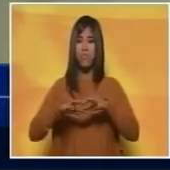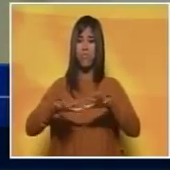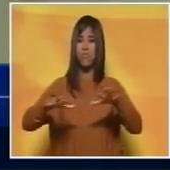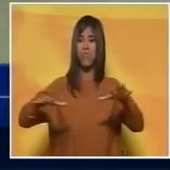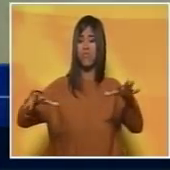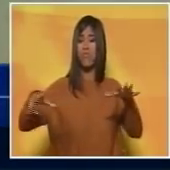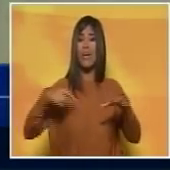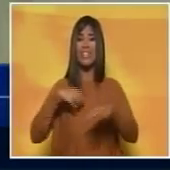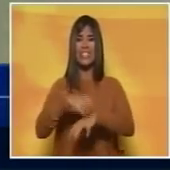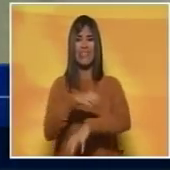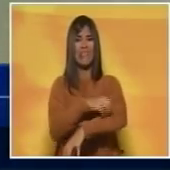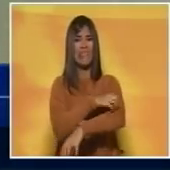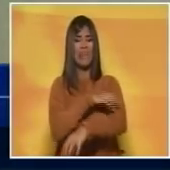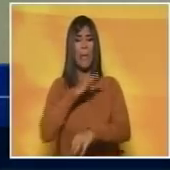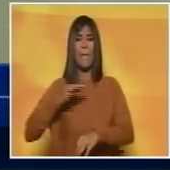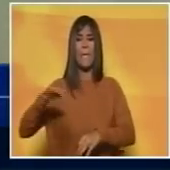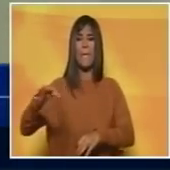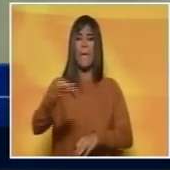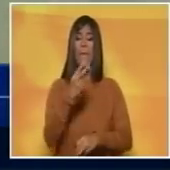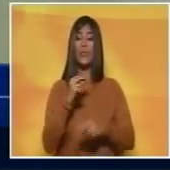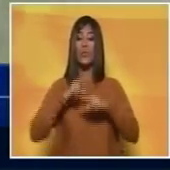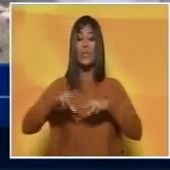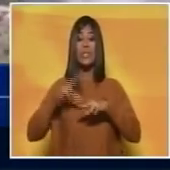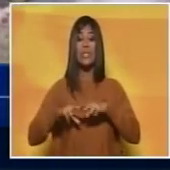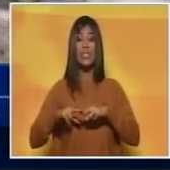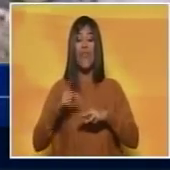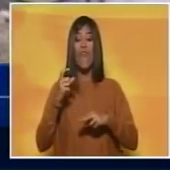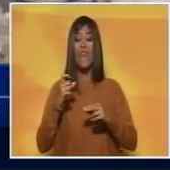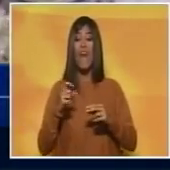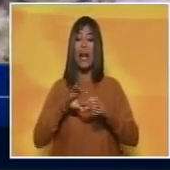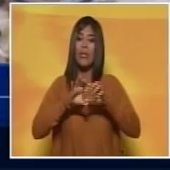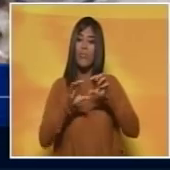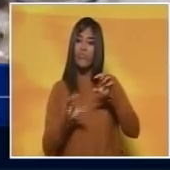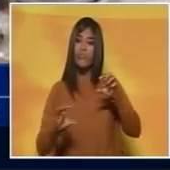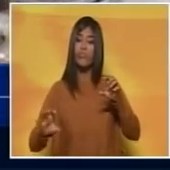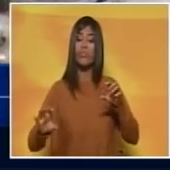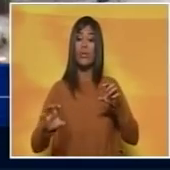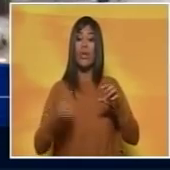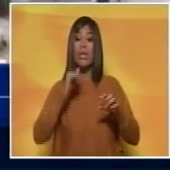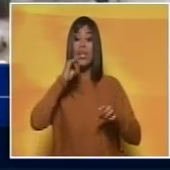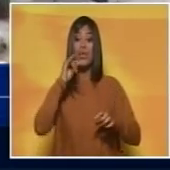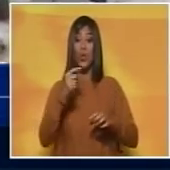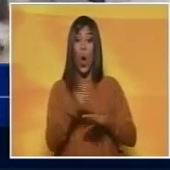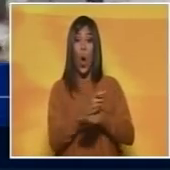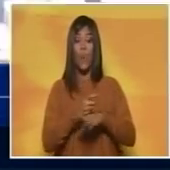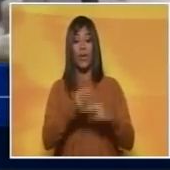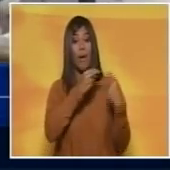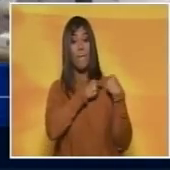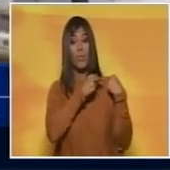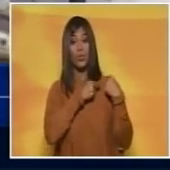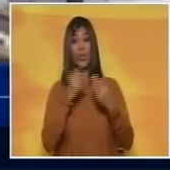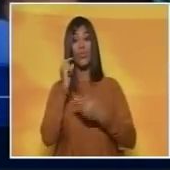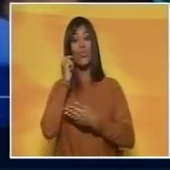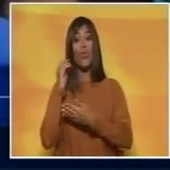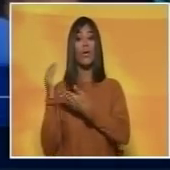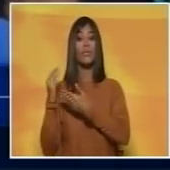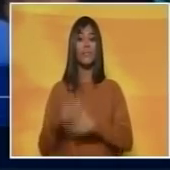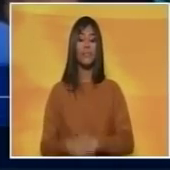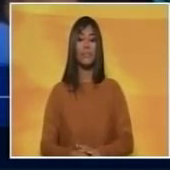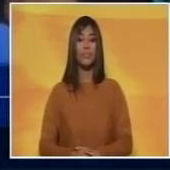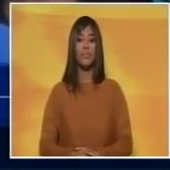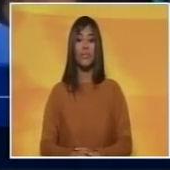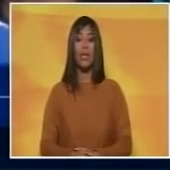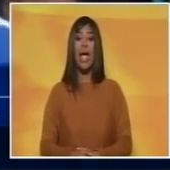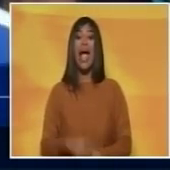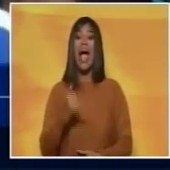de enfermedades de piel, sobre todo en infantes, por falta de acueductos rurales, según denunció la gobernadora Laidy Gómez. Hemos